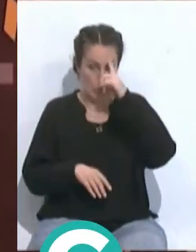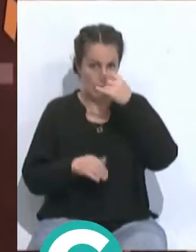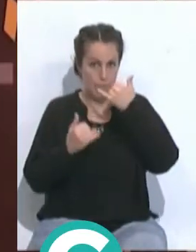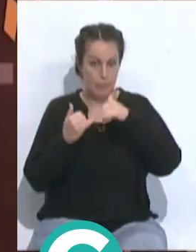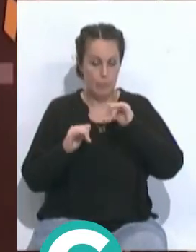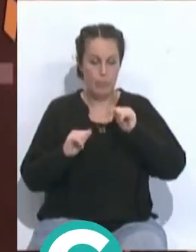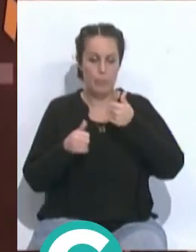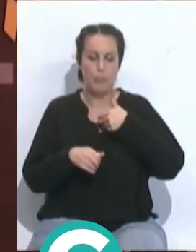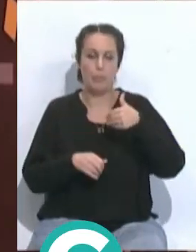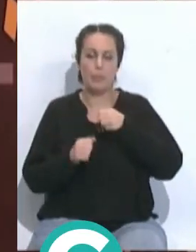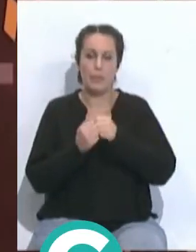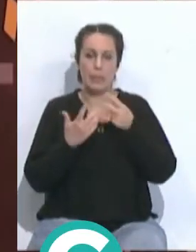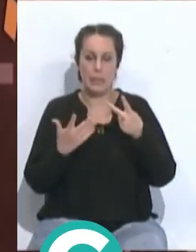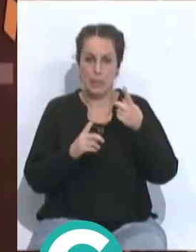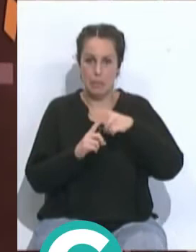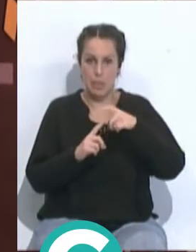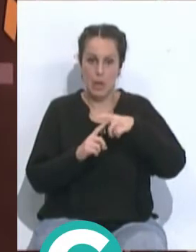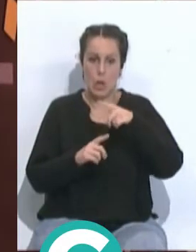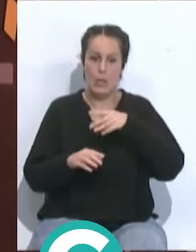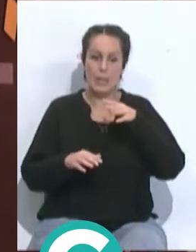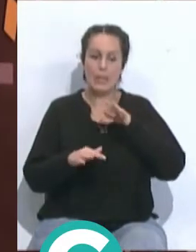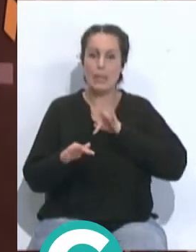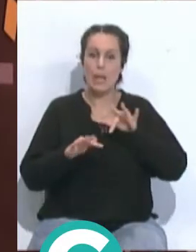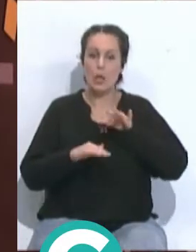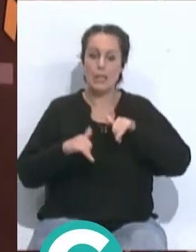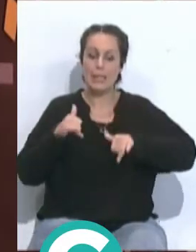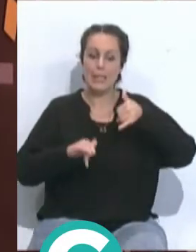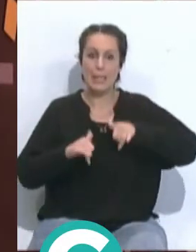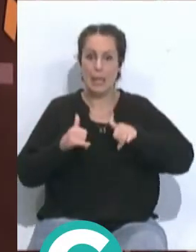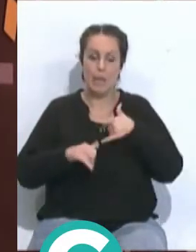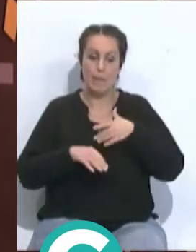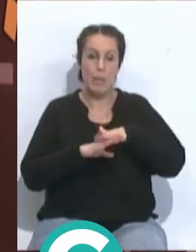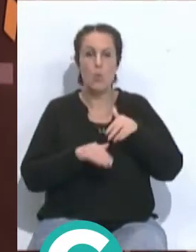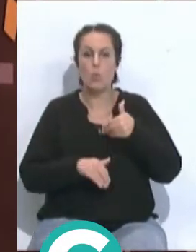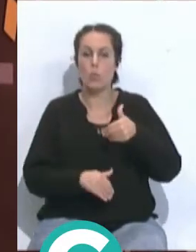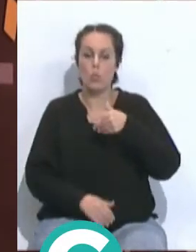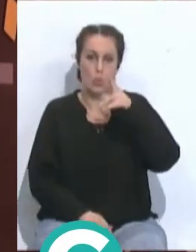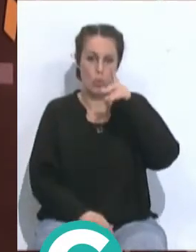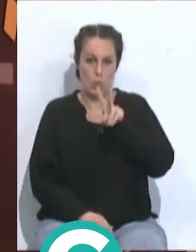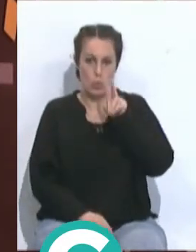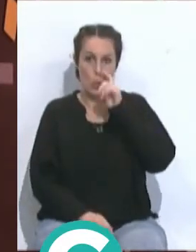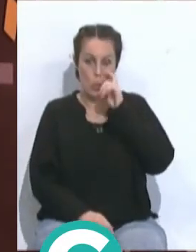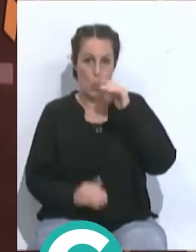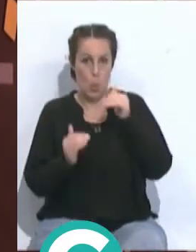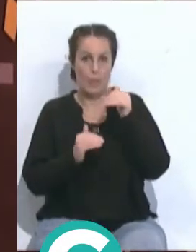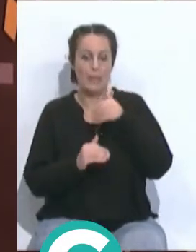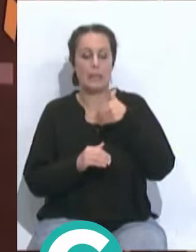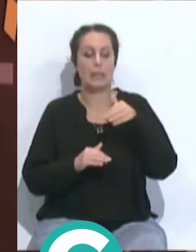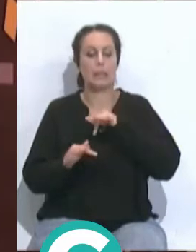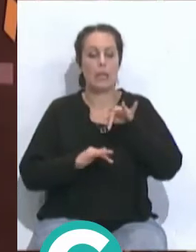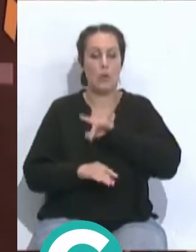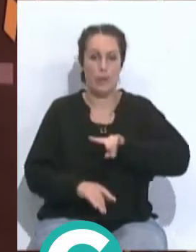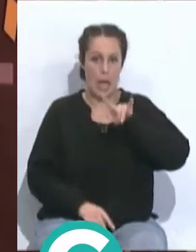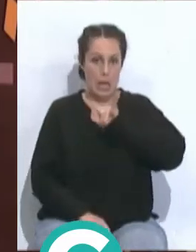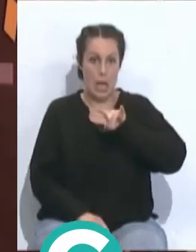Fiestas, arrancará el 27 de mayo en el Teatro del Títere y tendrá la gran final el 2 de junio, jueves, en el Gran Teatro Falla, justo